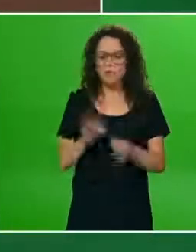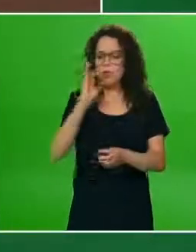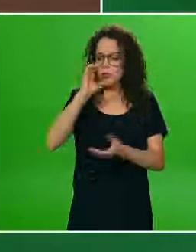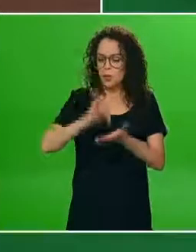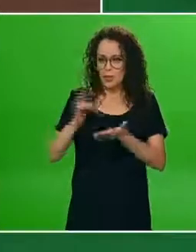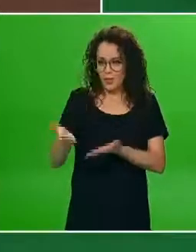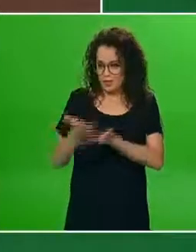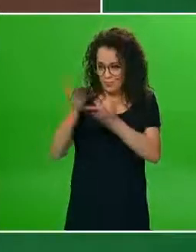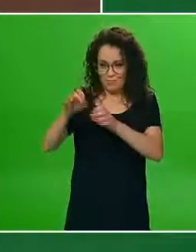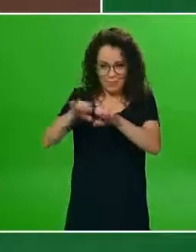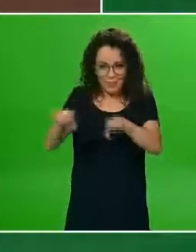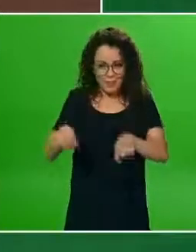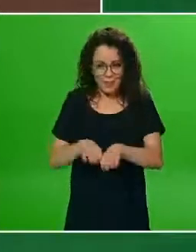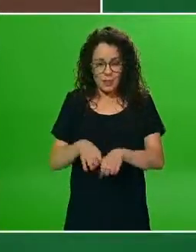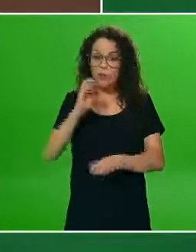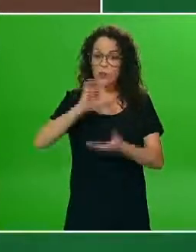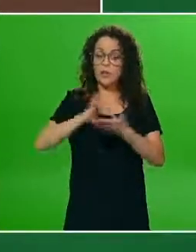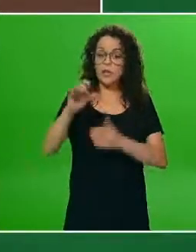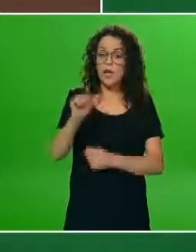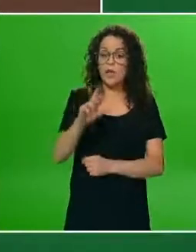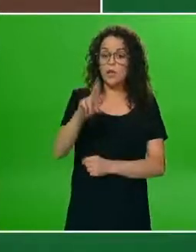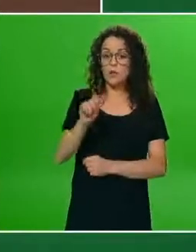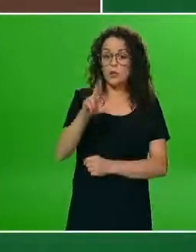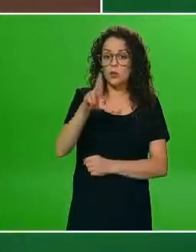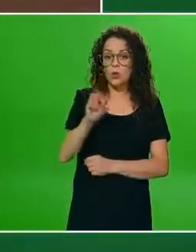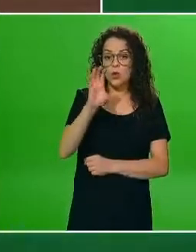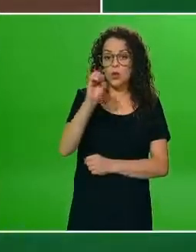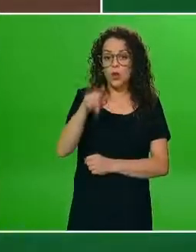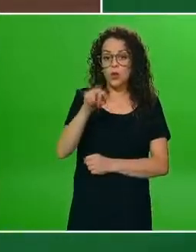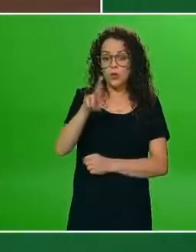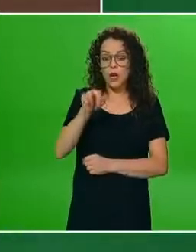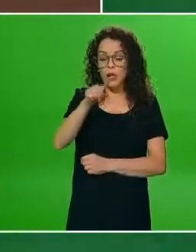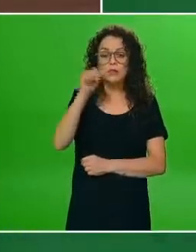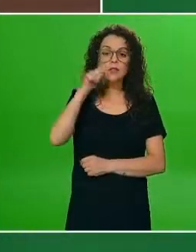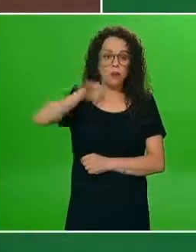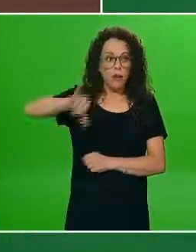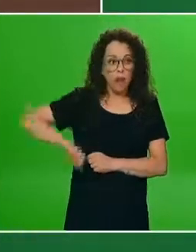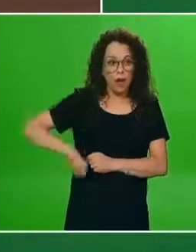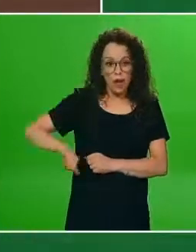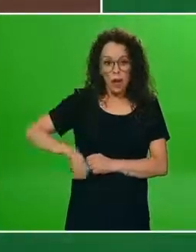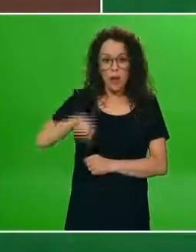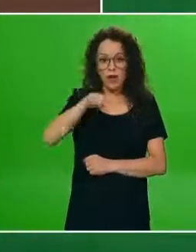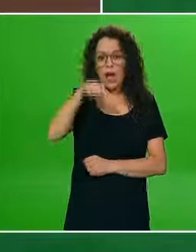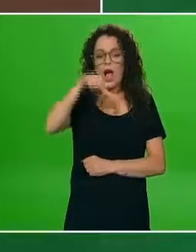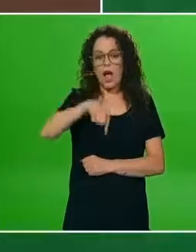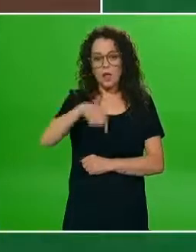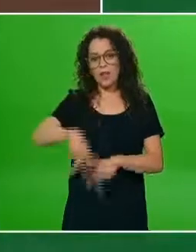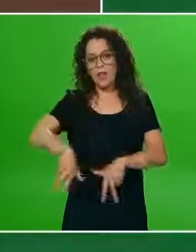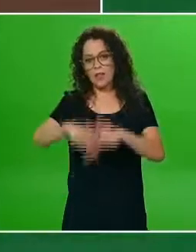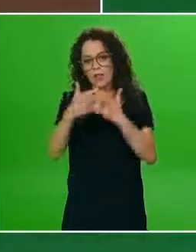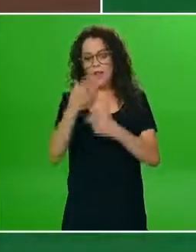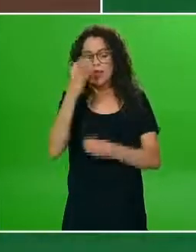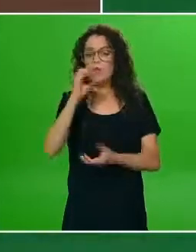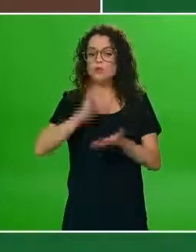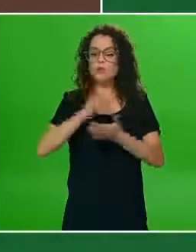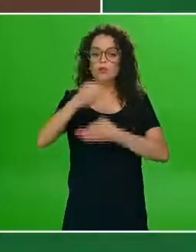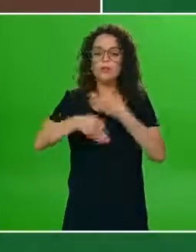equipo. Gracias, Arturo Contreras, por tu permanencia y tu interés. Y gracias a todas y todas las personas